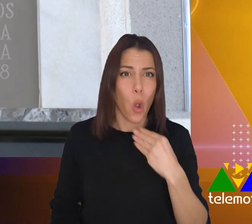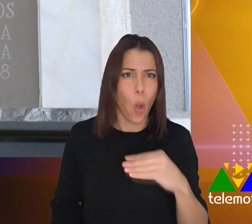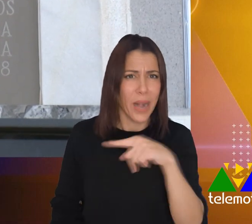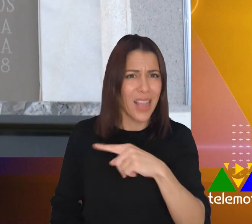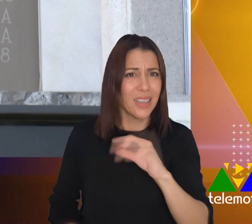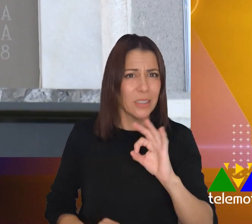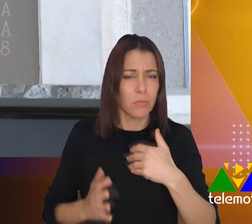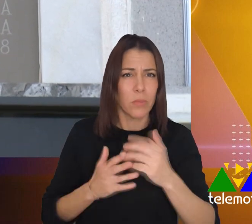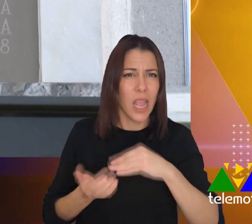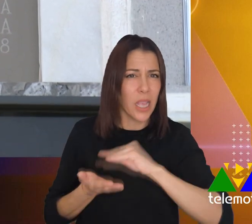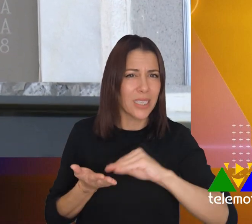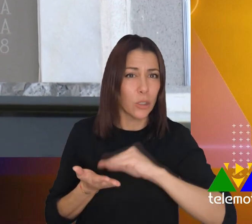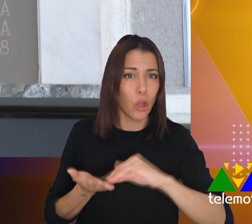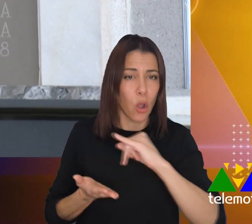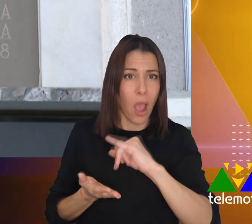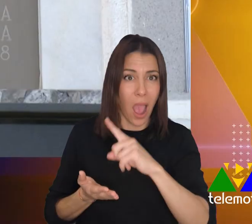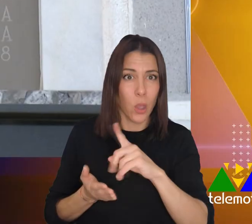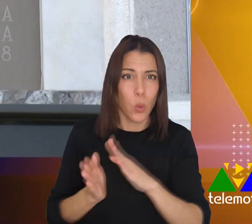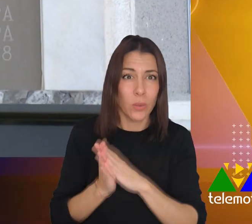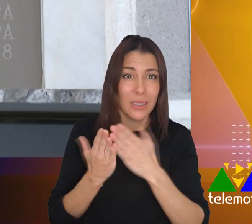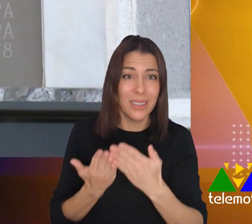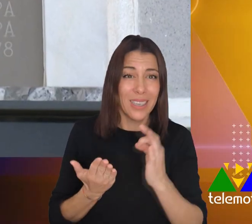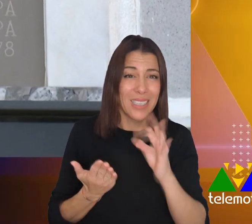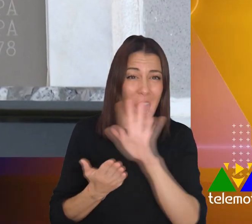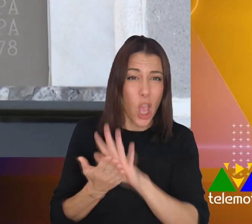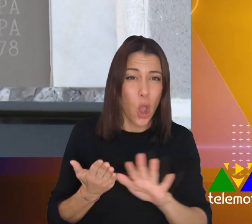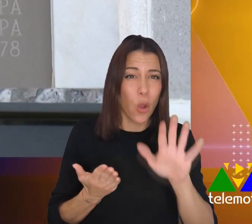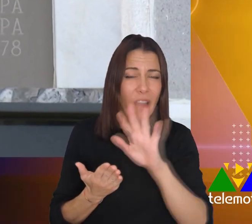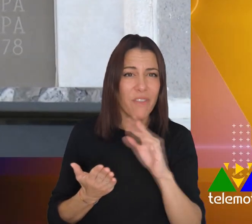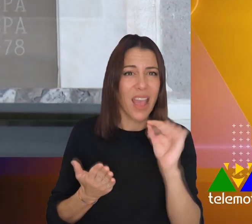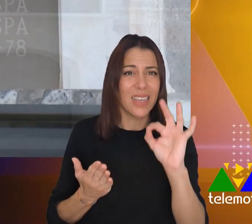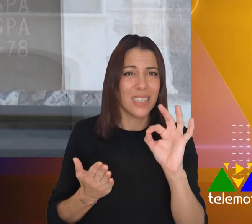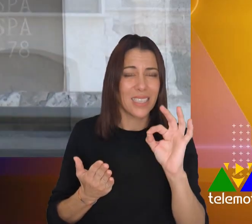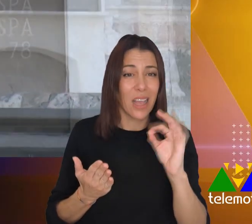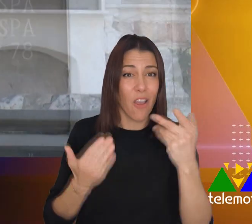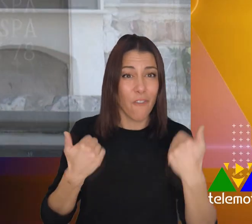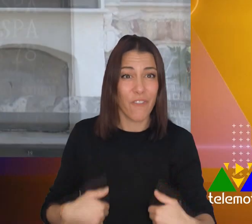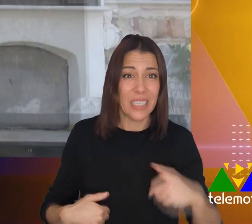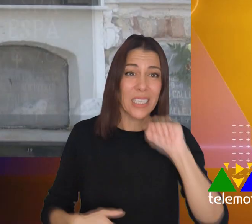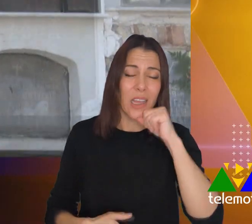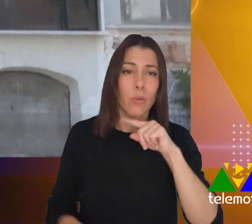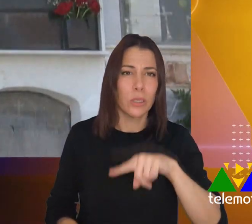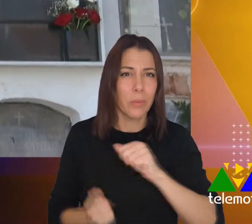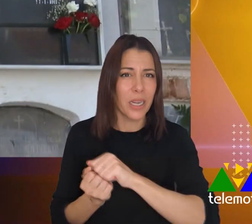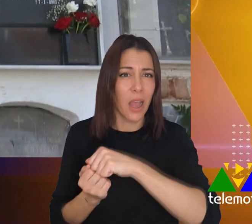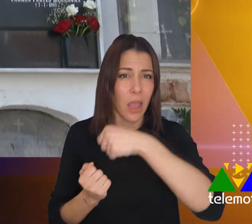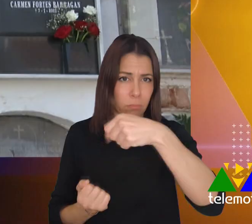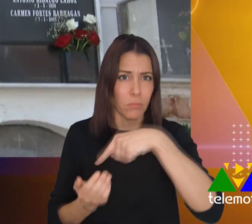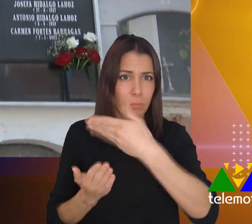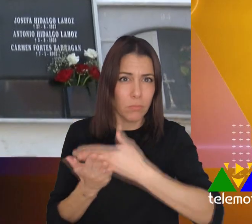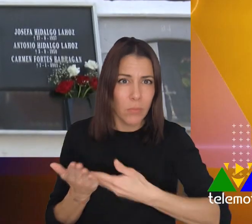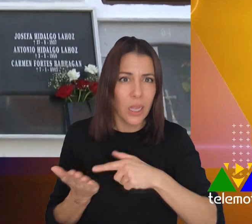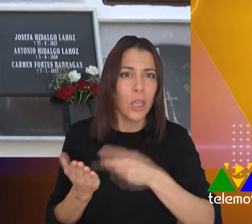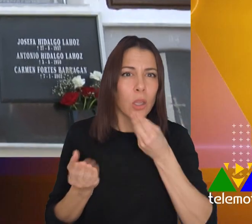tiene un librito sobre la geografía física de Motril y un artículo bastante largo sobre la